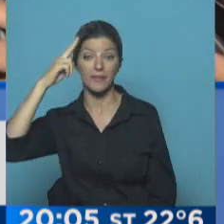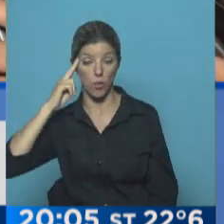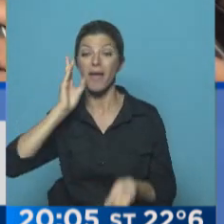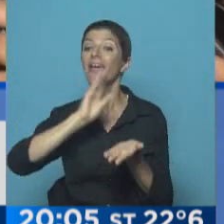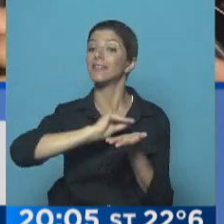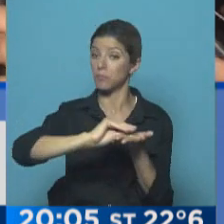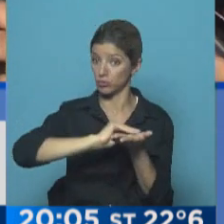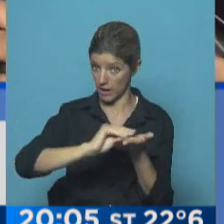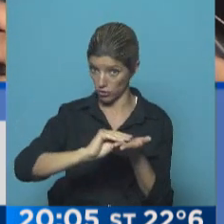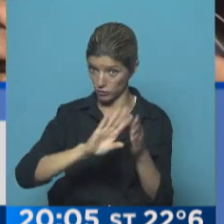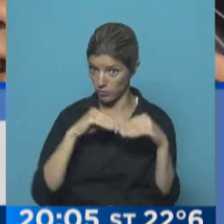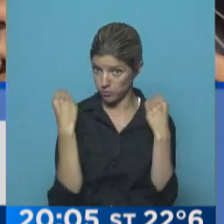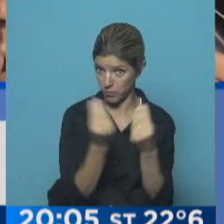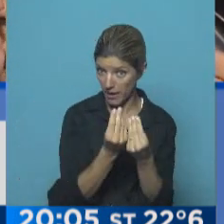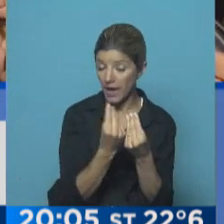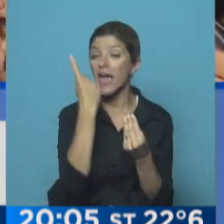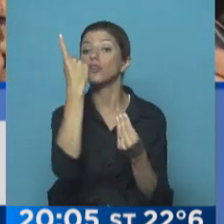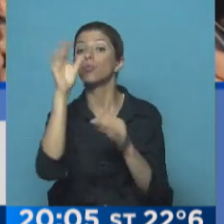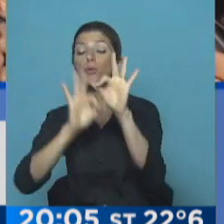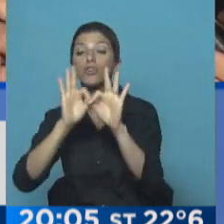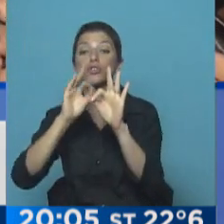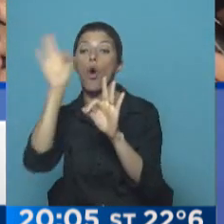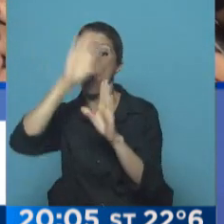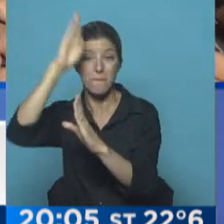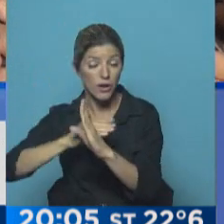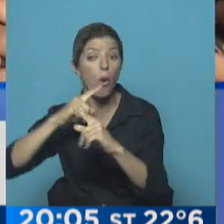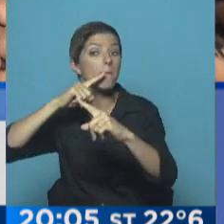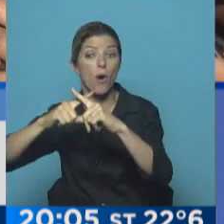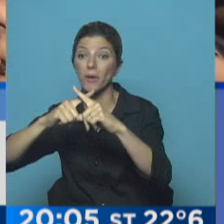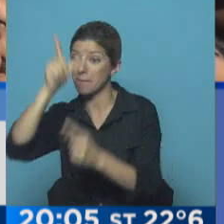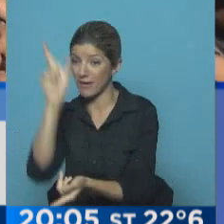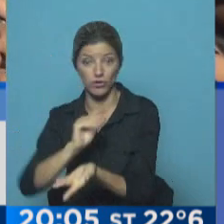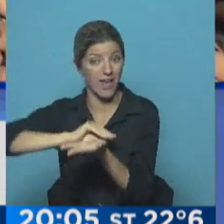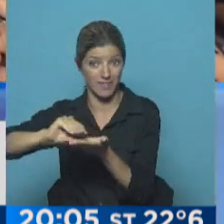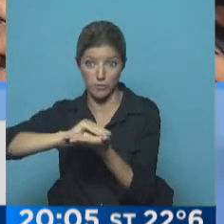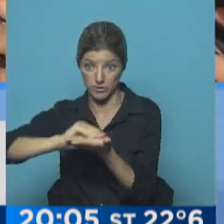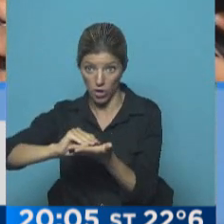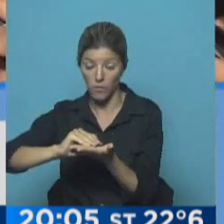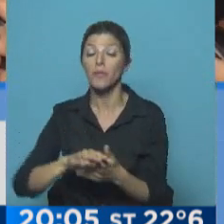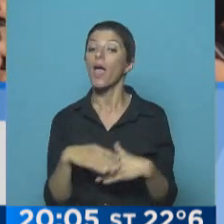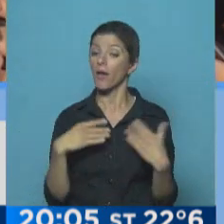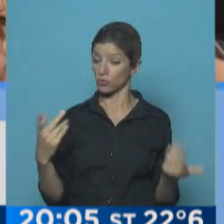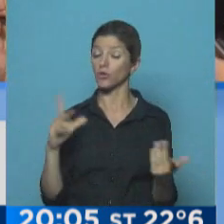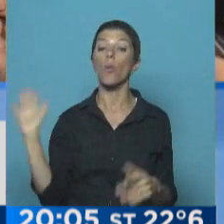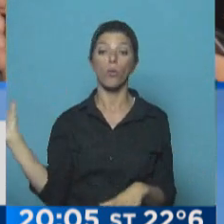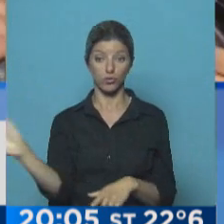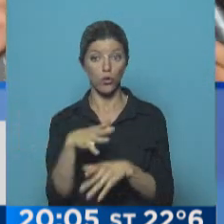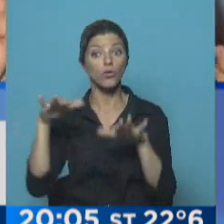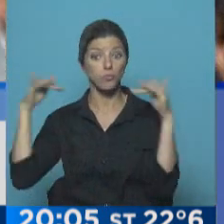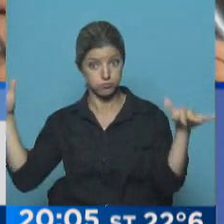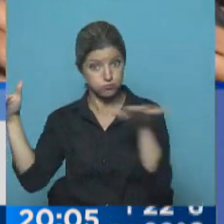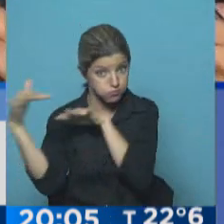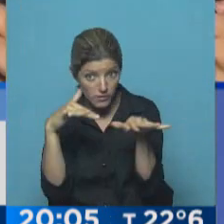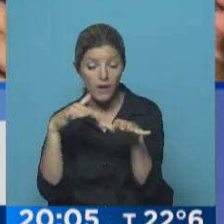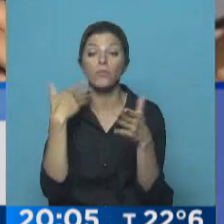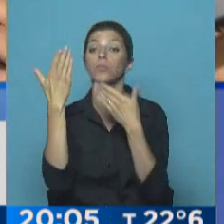razón de menos de un proyecto por diputado. Por lo tanto, se trató en el momento que estuvieron todos los dictámenes de las comisiones respectivas. ¿Cómo analiza